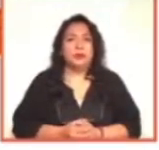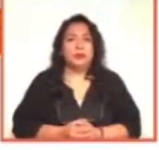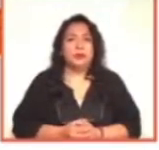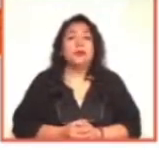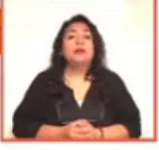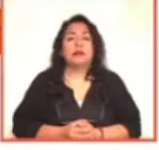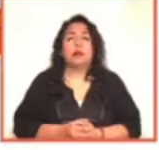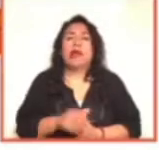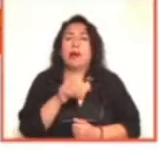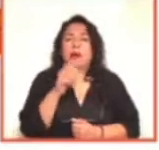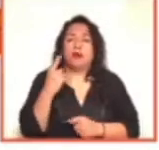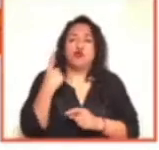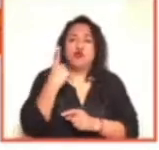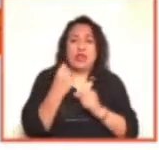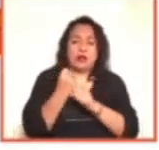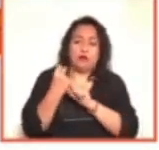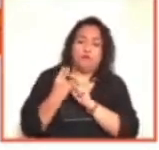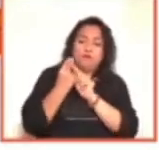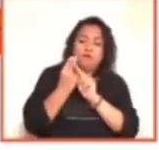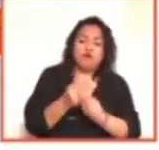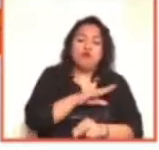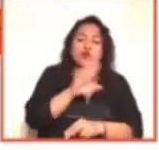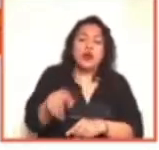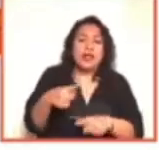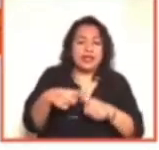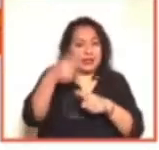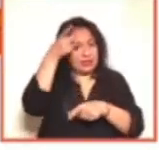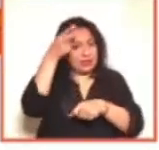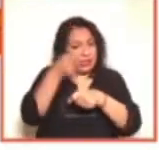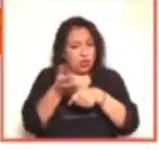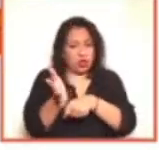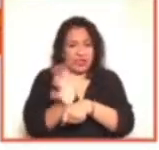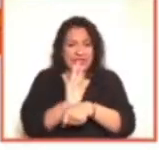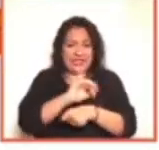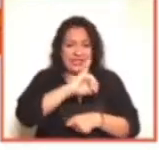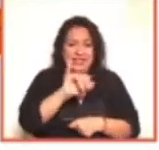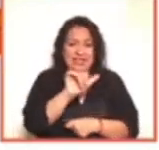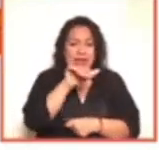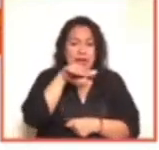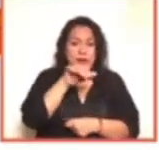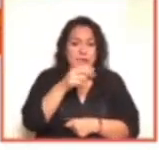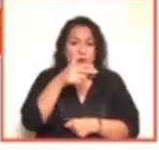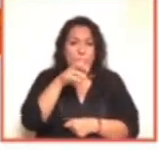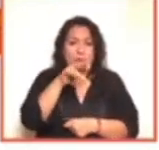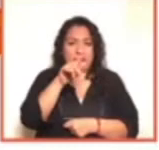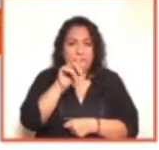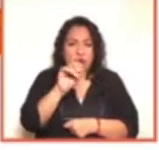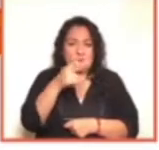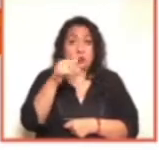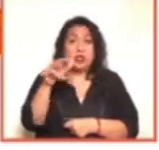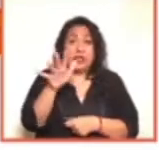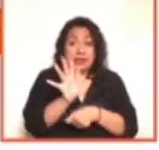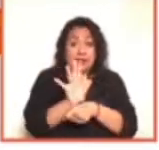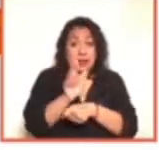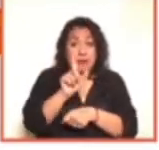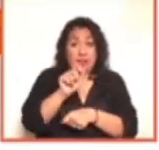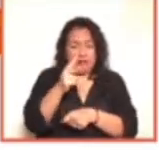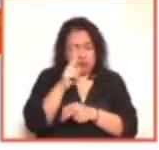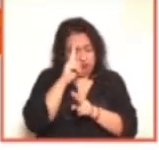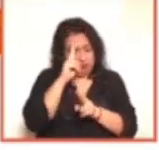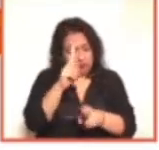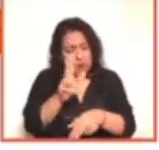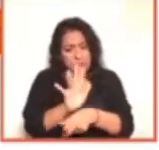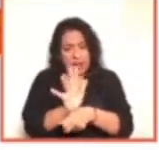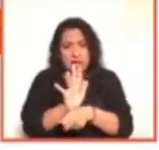Con motivo del primer aniversario luctuoso del director de cine Jaime Humberto Hermosillo, Cinema 22 le rinde un homenaje con la transmisión de la película